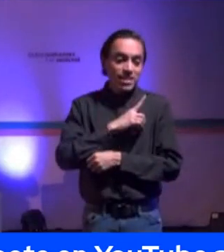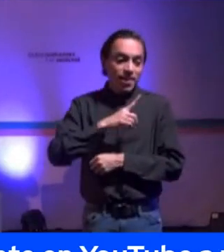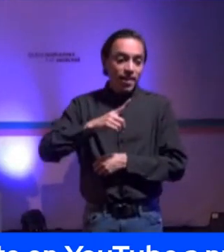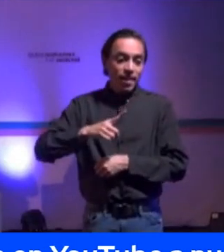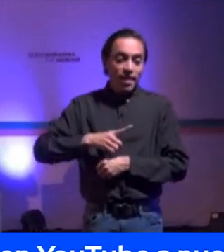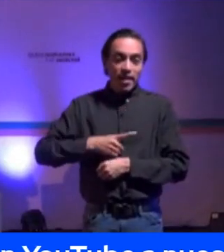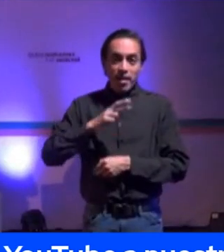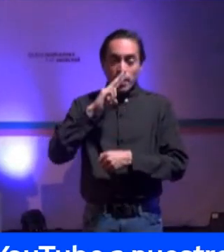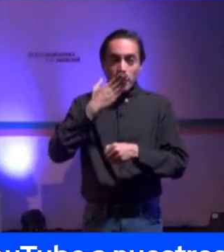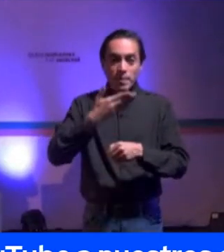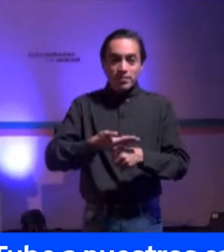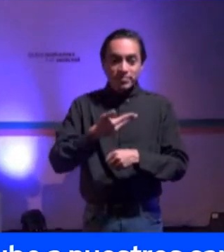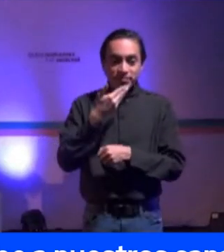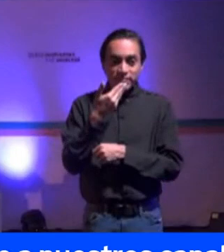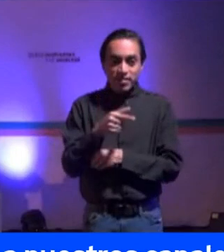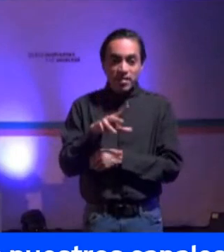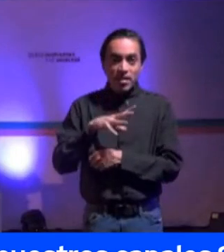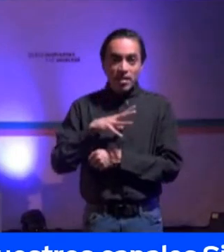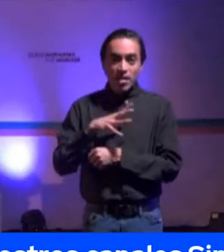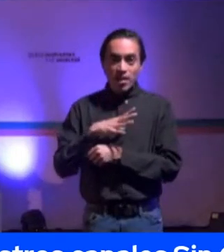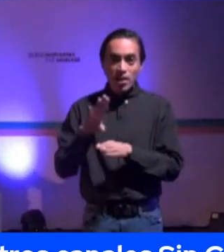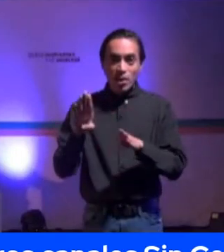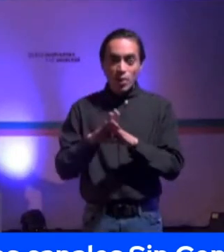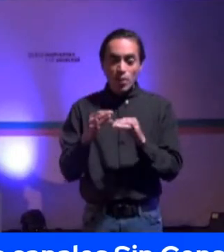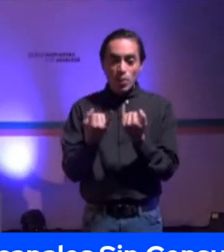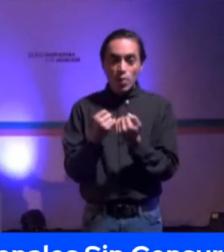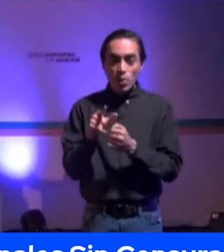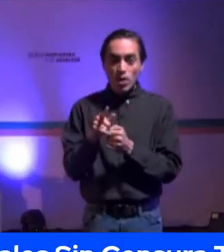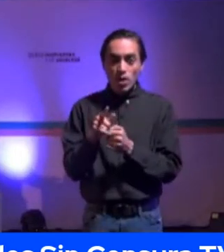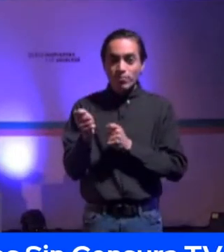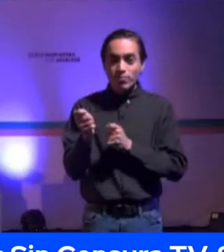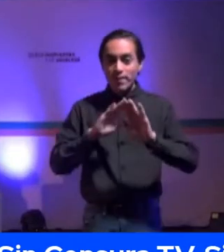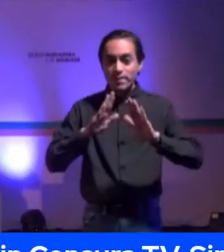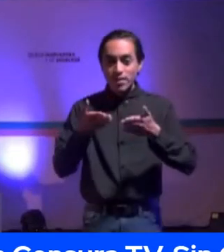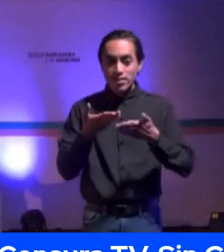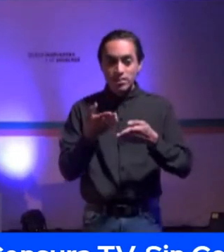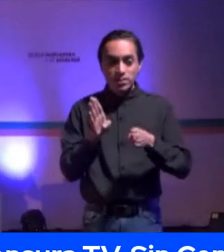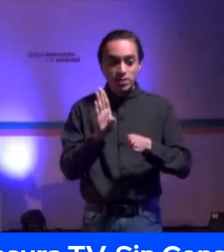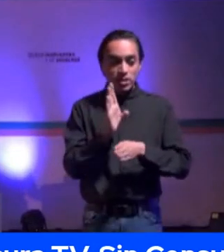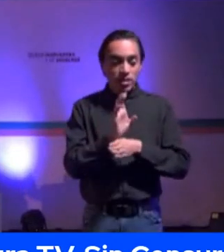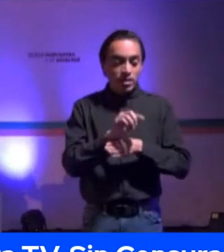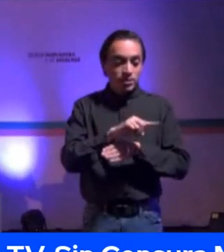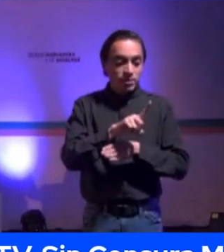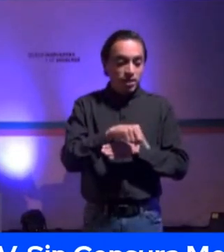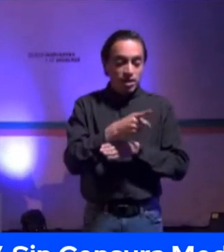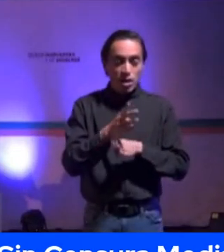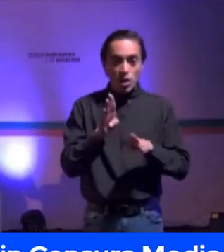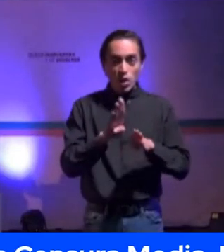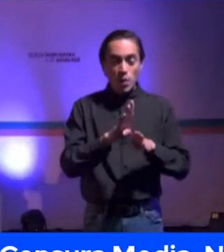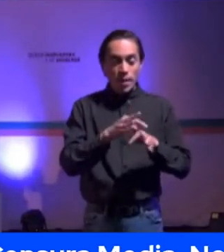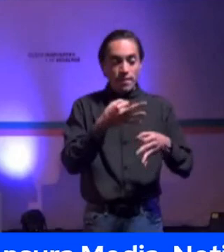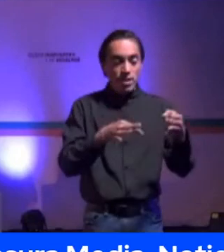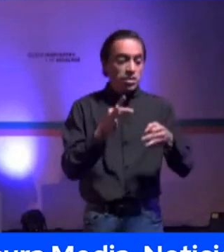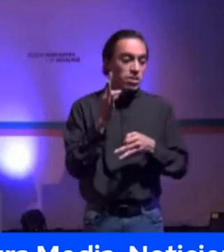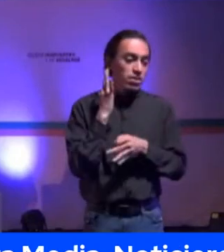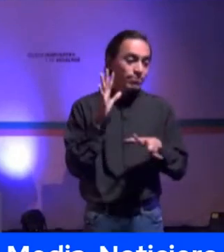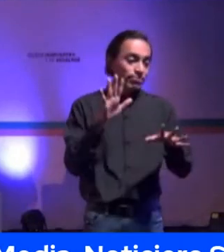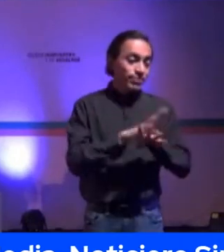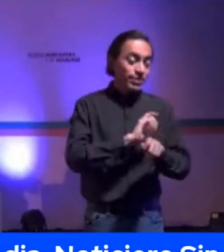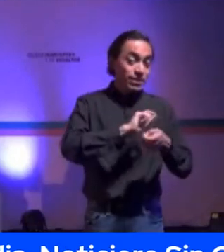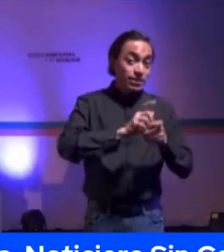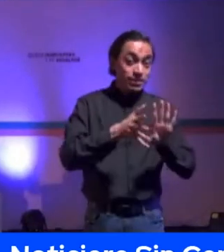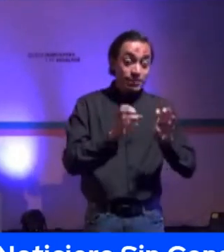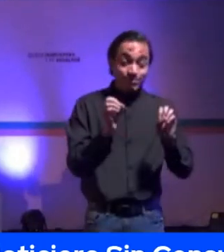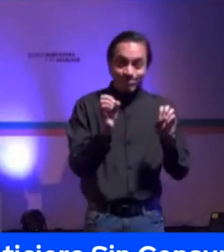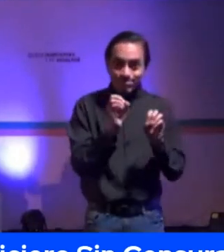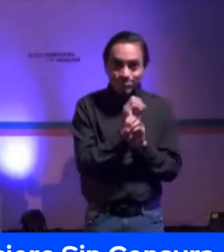que tiene el Ejecutivo en este momento. Sin el Poder Judicial, sin la transformación del Poder Judicial, México